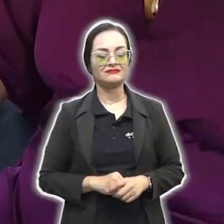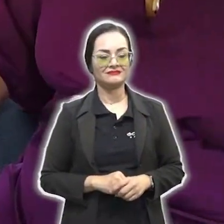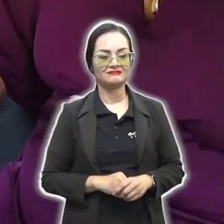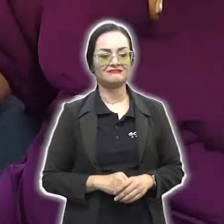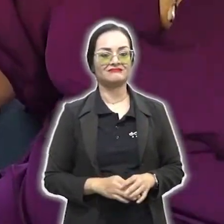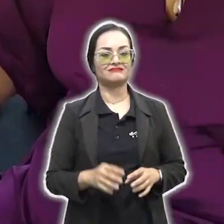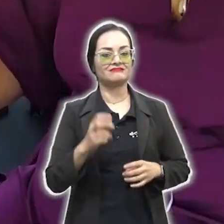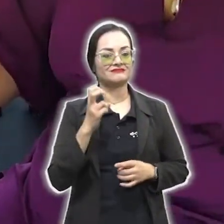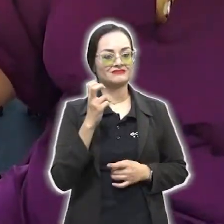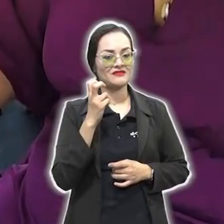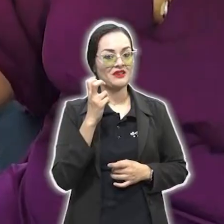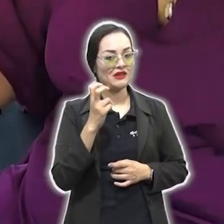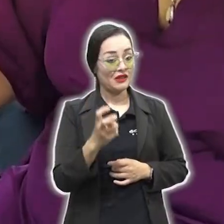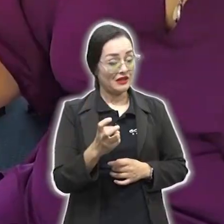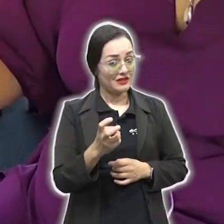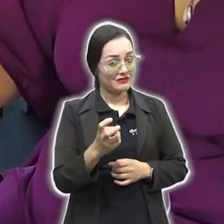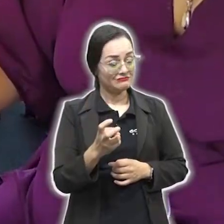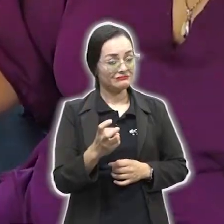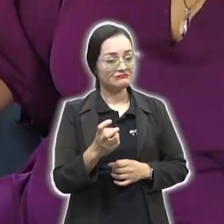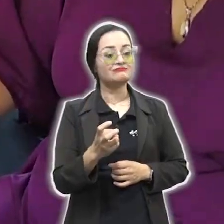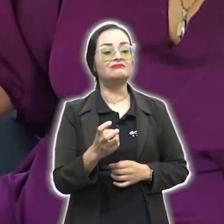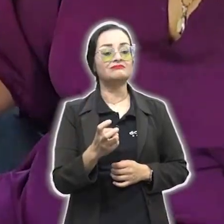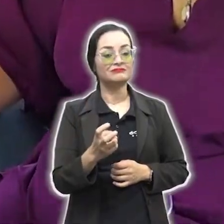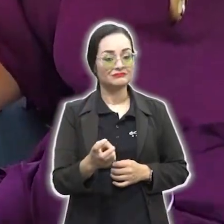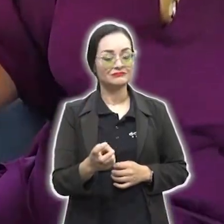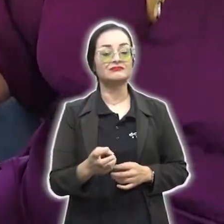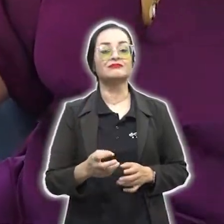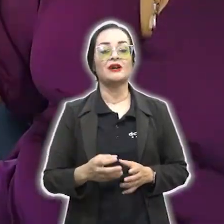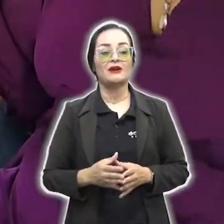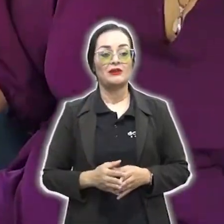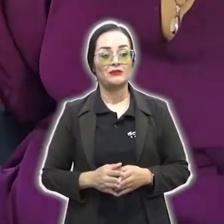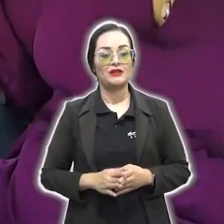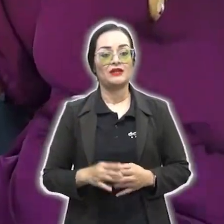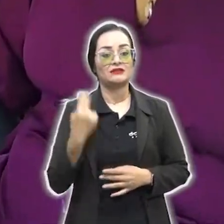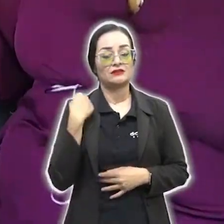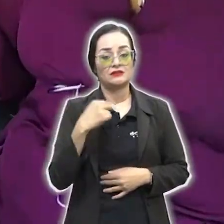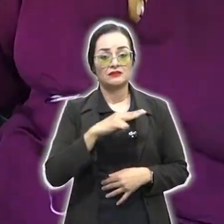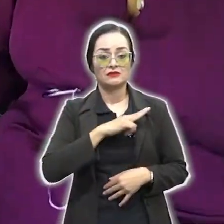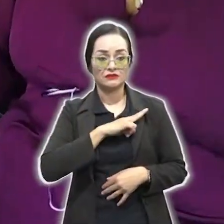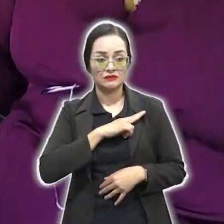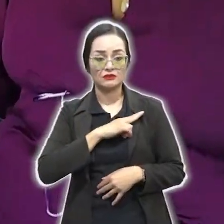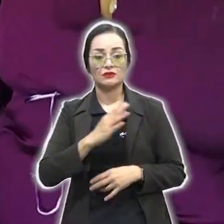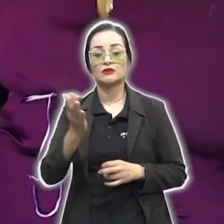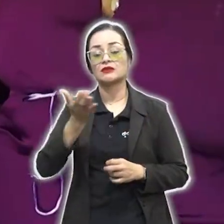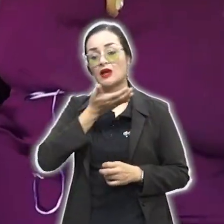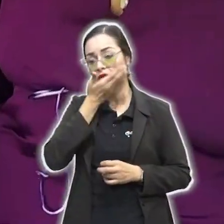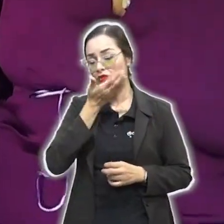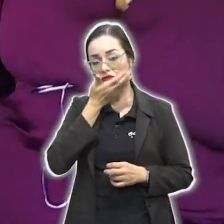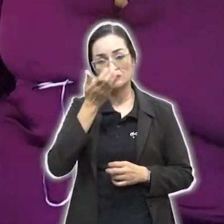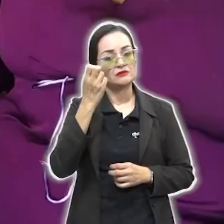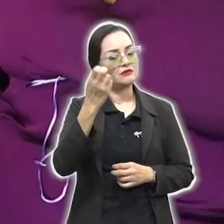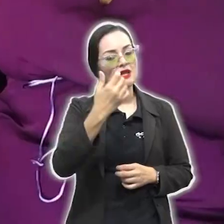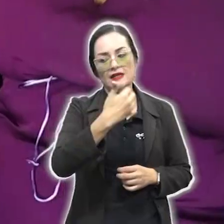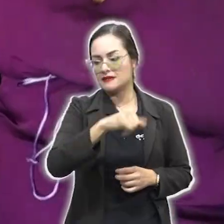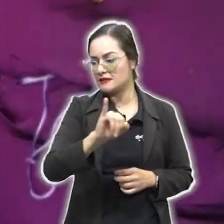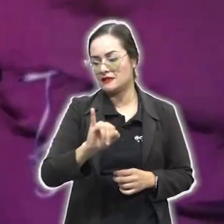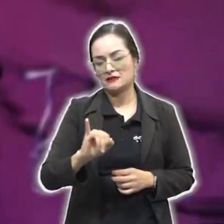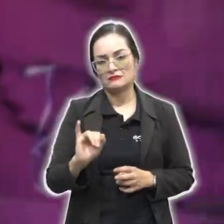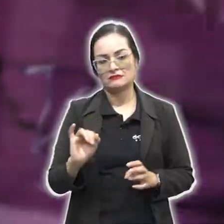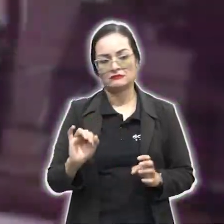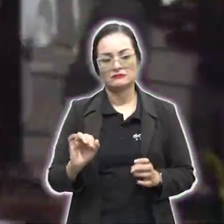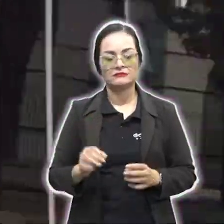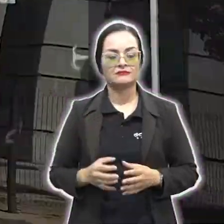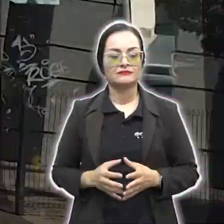pues hasta ahorita es la única forma en la que nos hemos acomodado con él, porque pues no hay de otra.